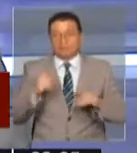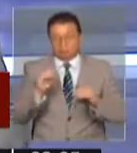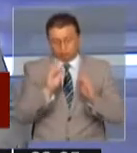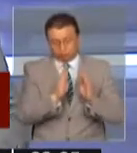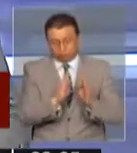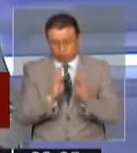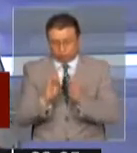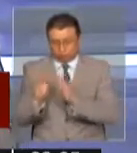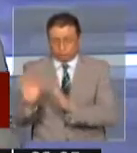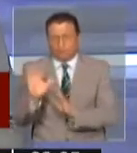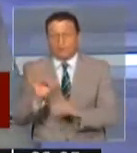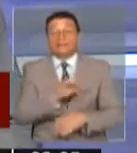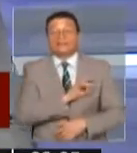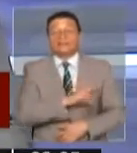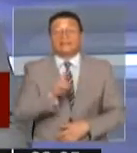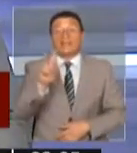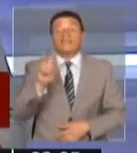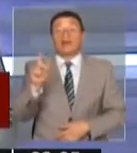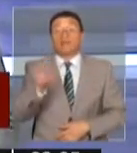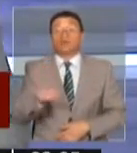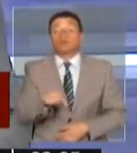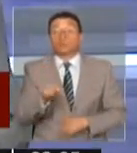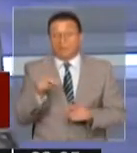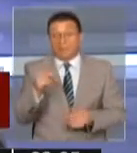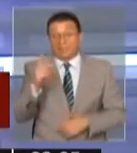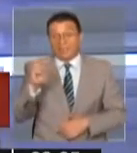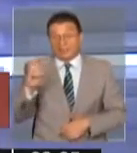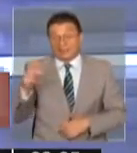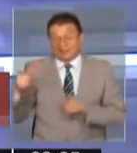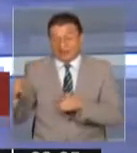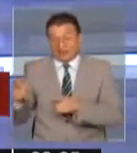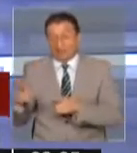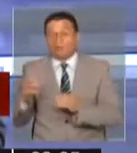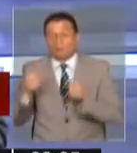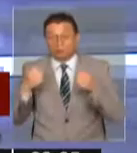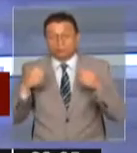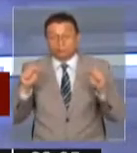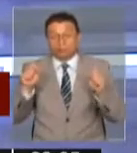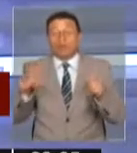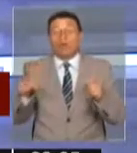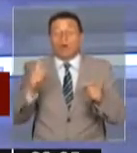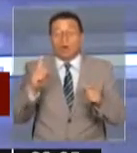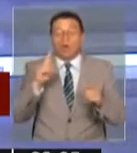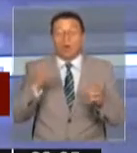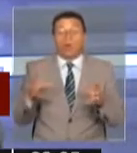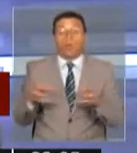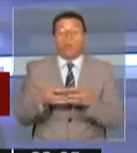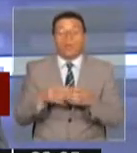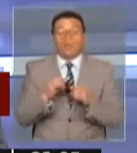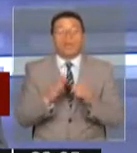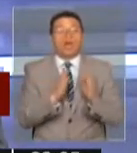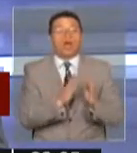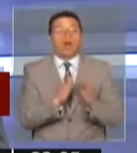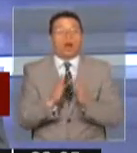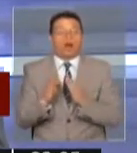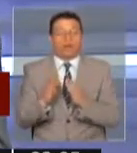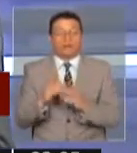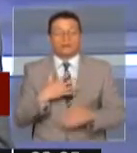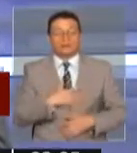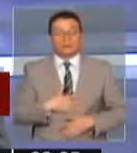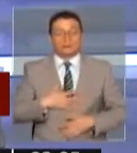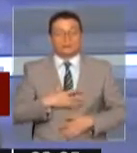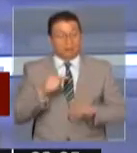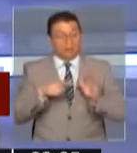parte. Chile Vamos. A la centro-derecha el triunfo lo que le ha permitido es tener unidad y orden. Y la señal más